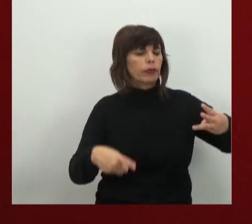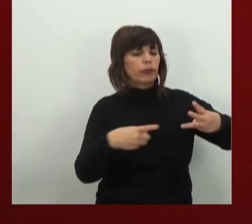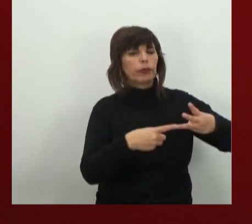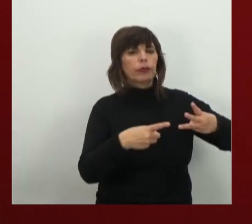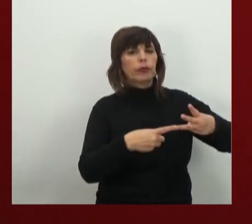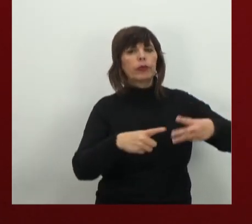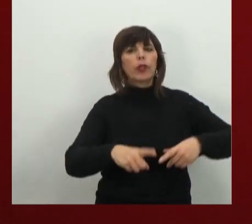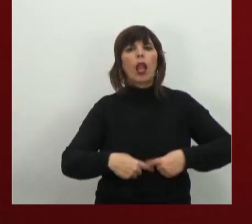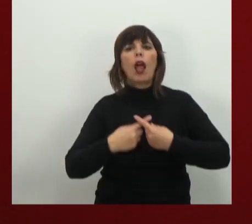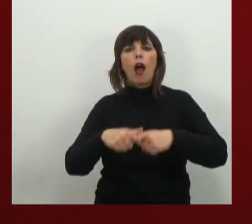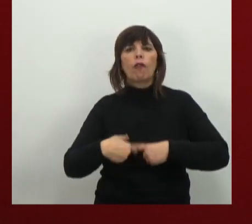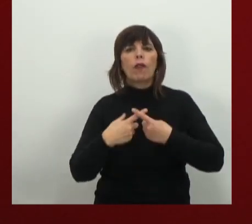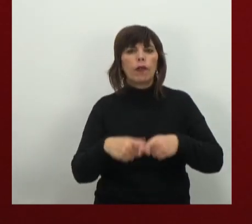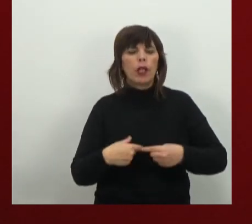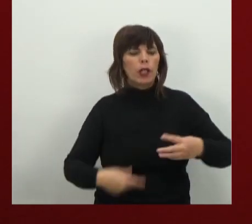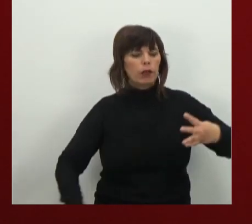tu familia.